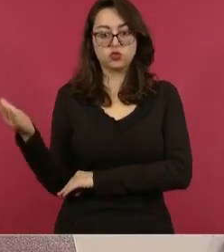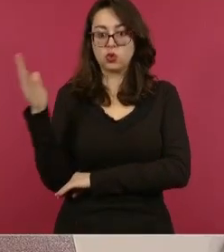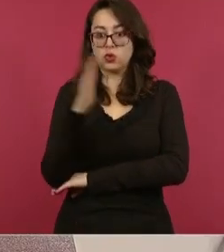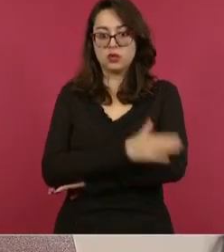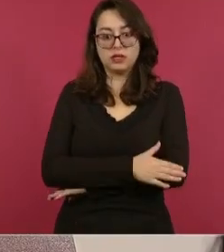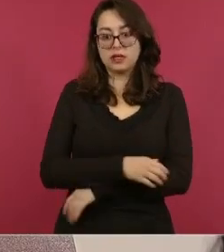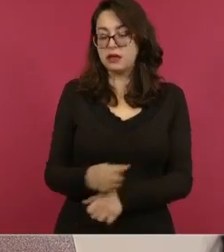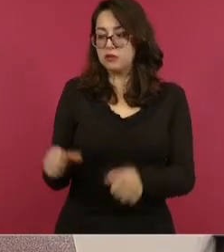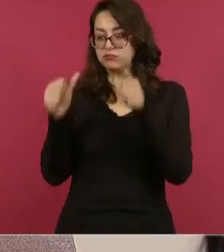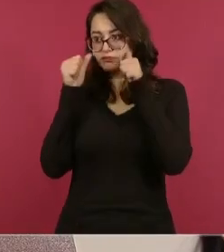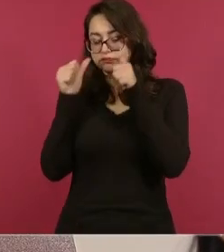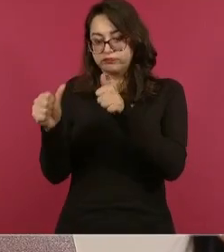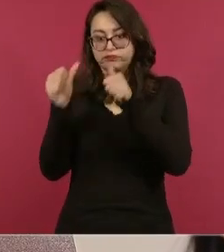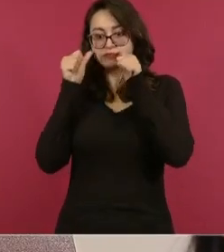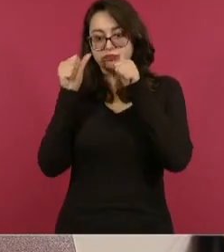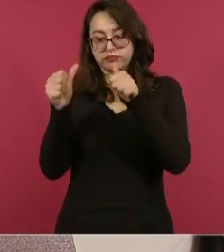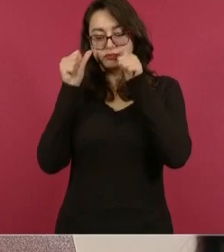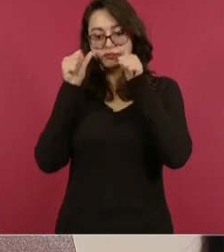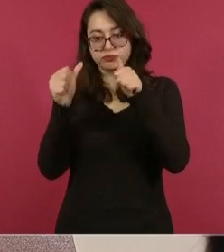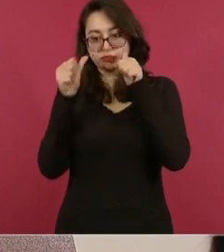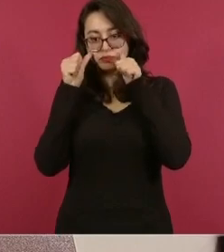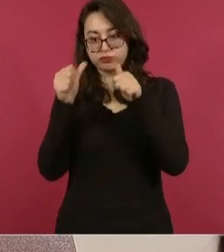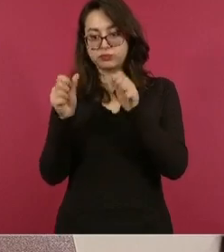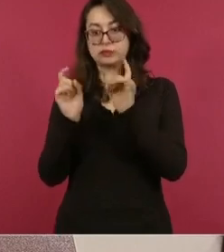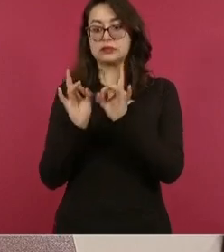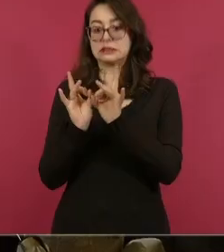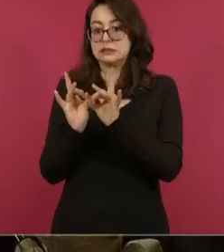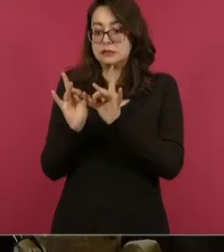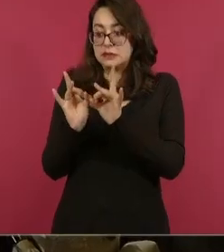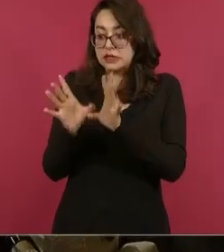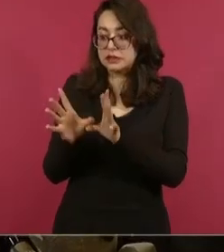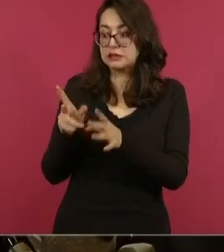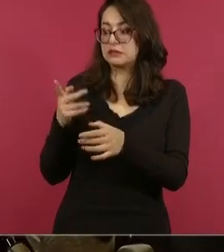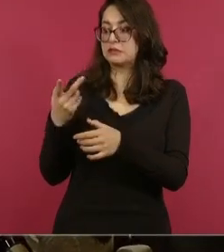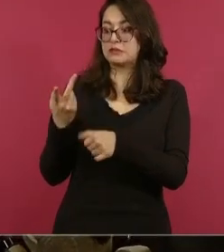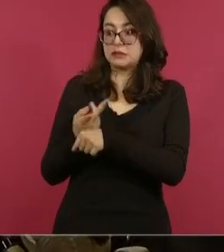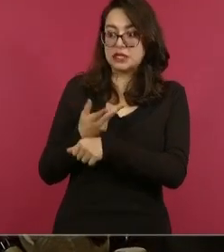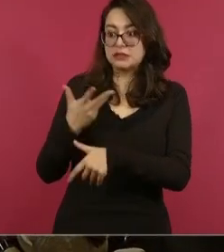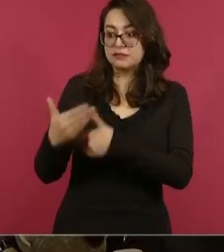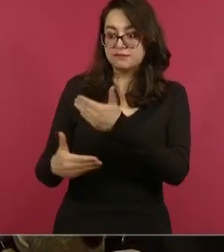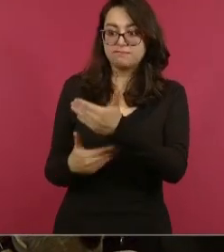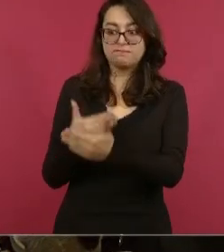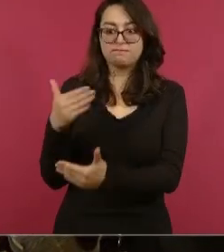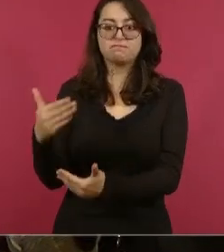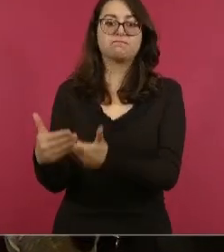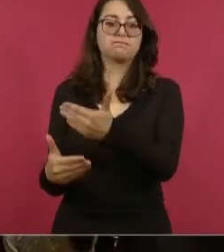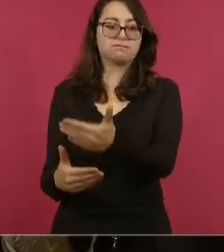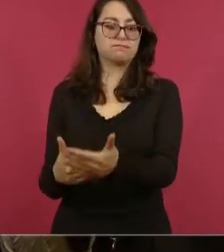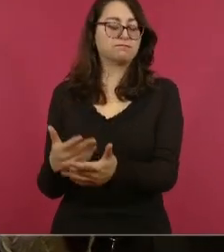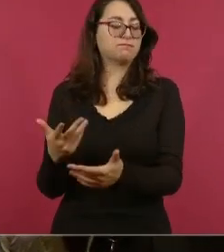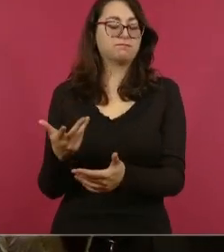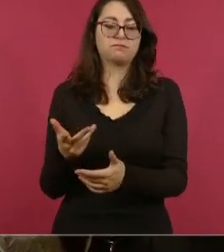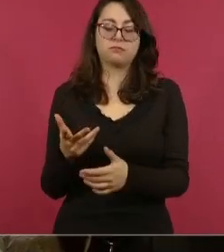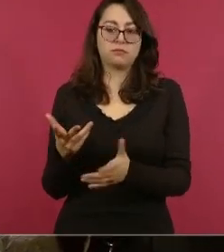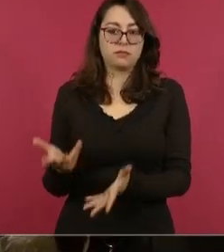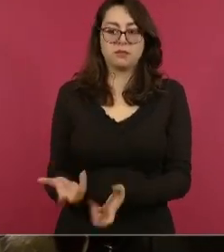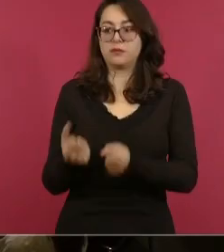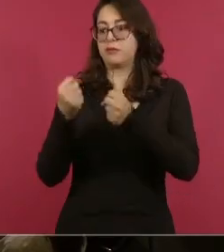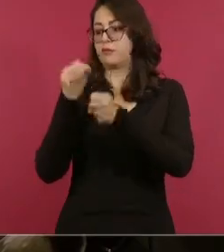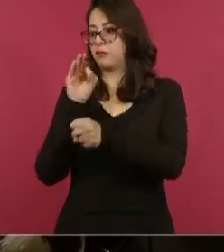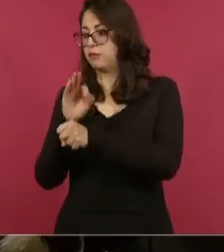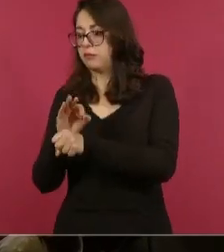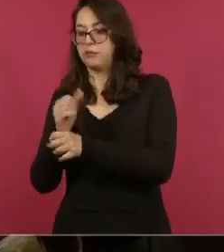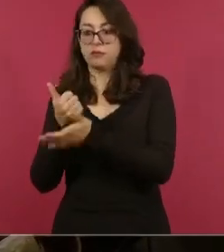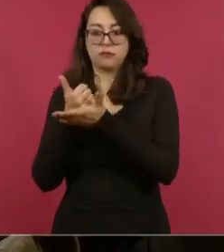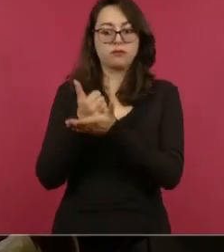estar pendientes y a seguir llevando a cabo el operativo de rescate, de